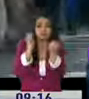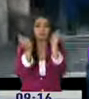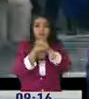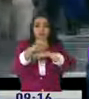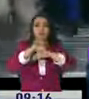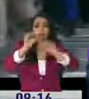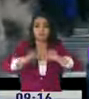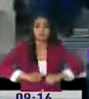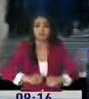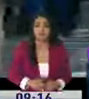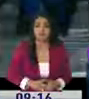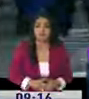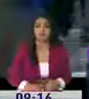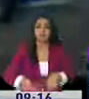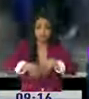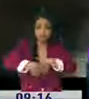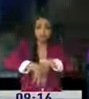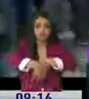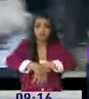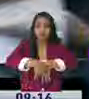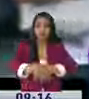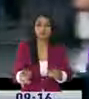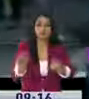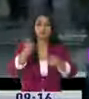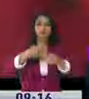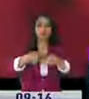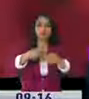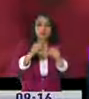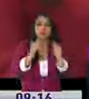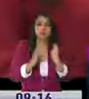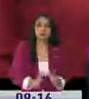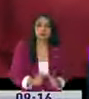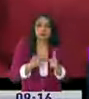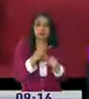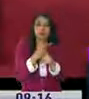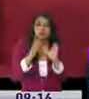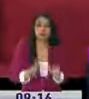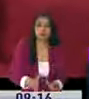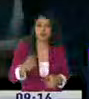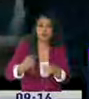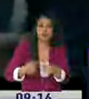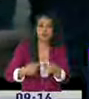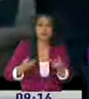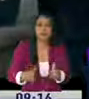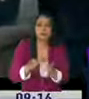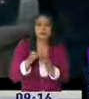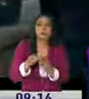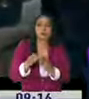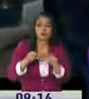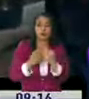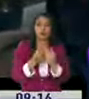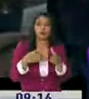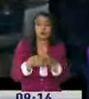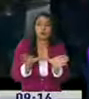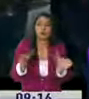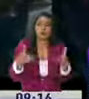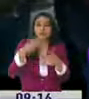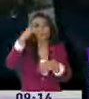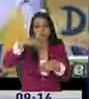país. En esta movilización también participaron asambleístas, concejales de Quito y varios miembros de la autodenominada Comisión